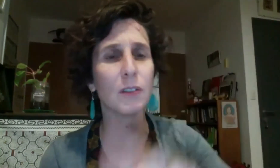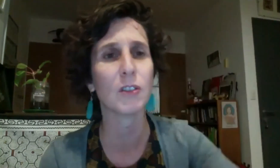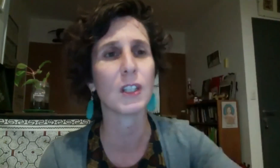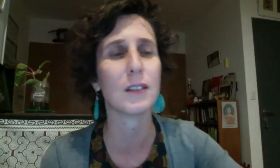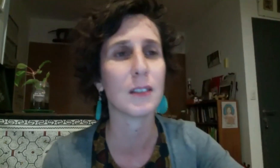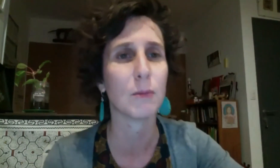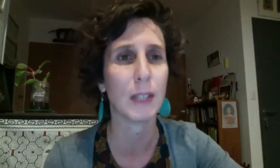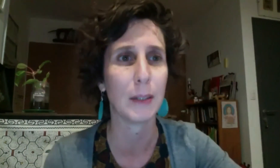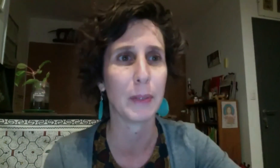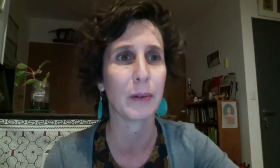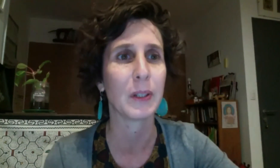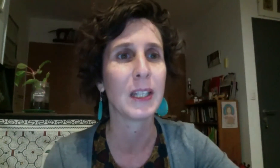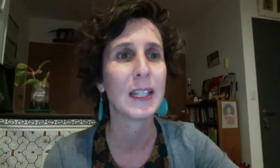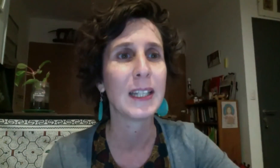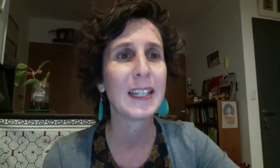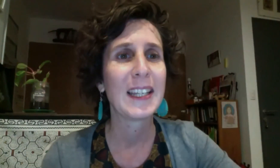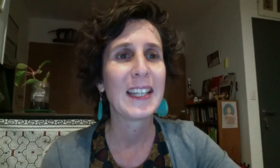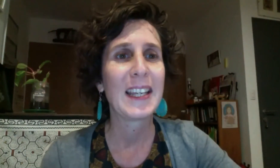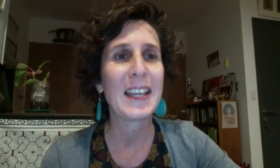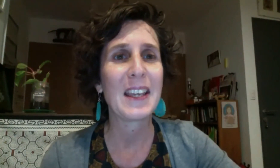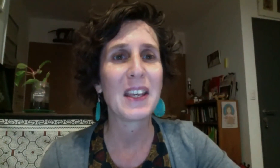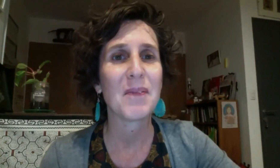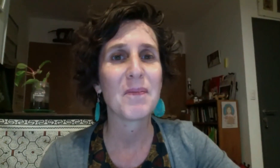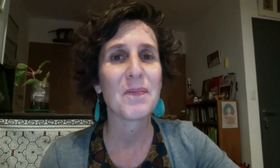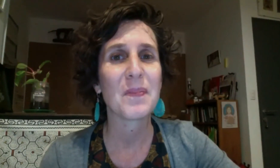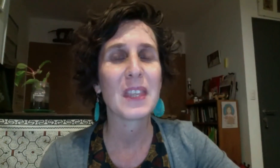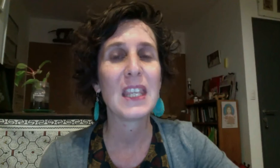Ciencias sociales de secundaria, perdón.